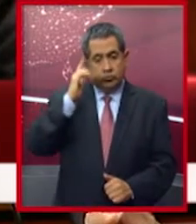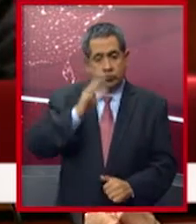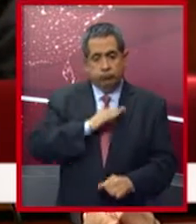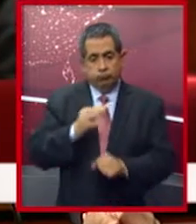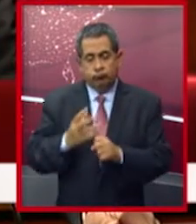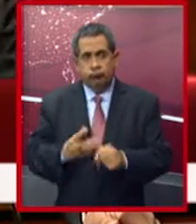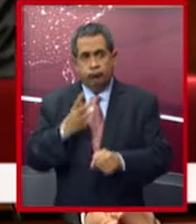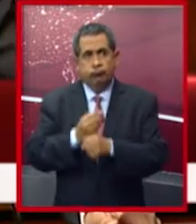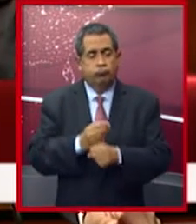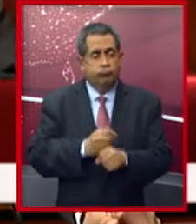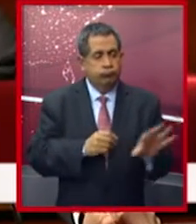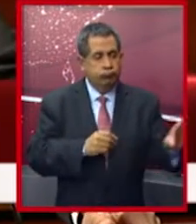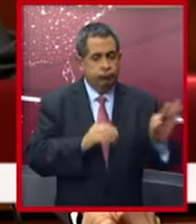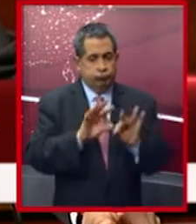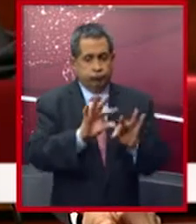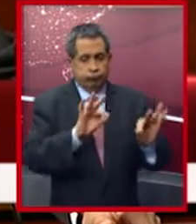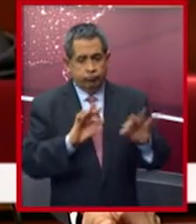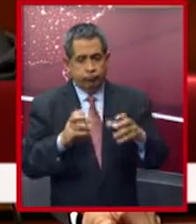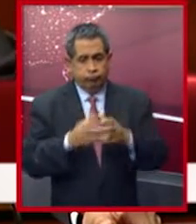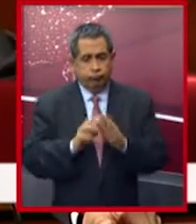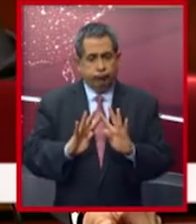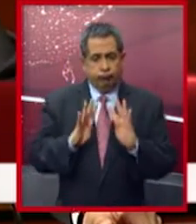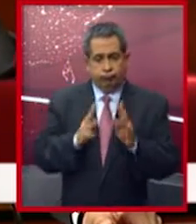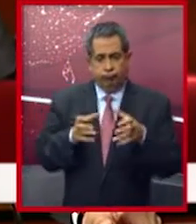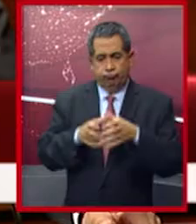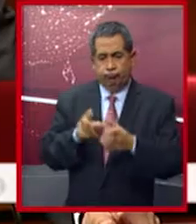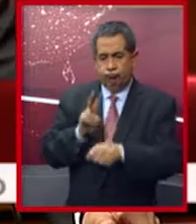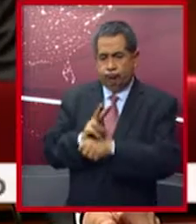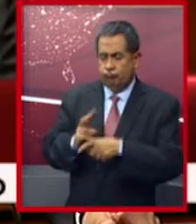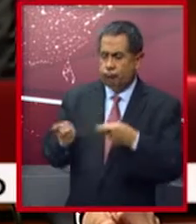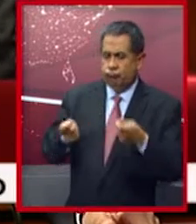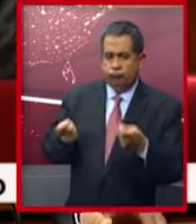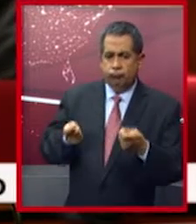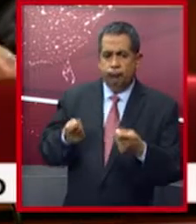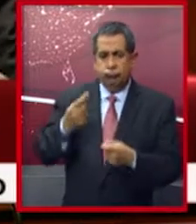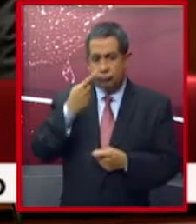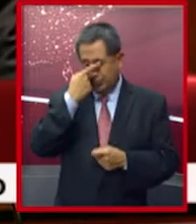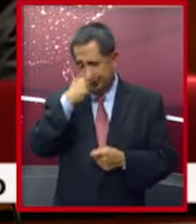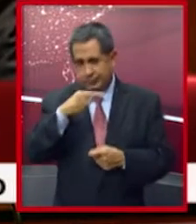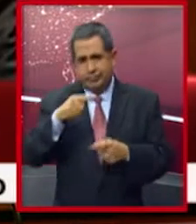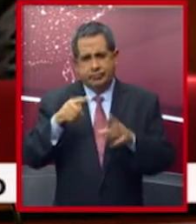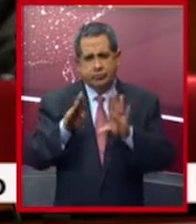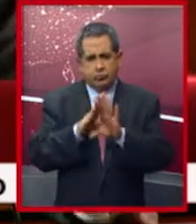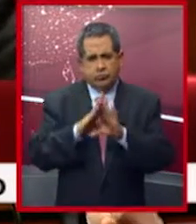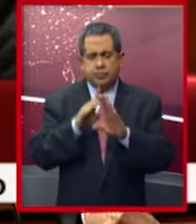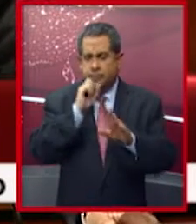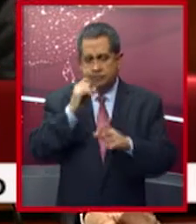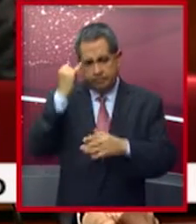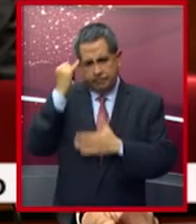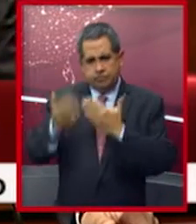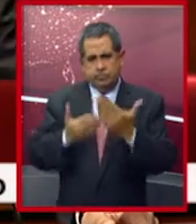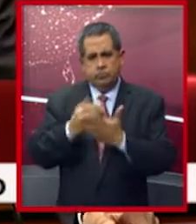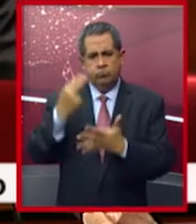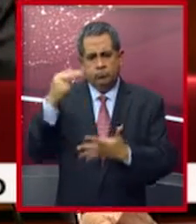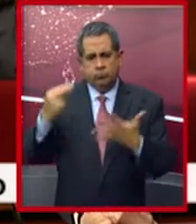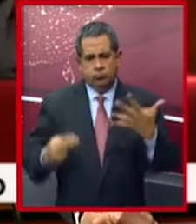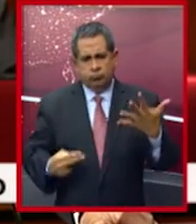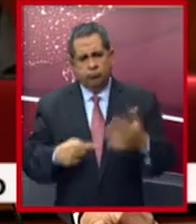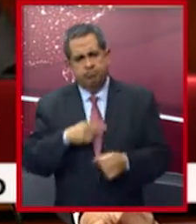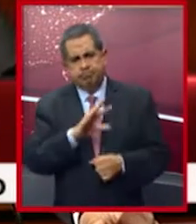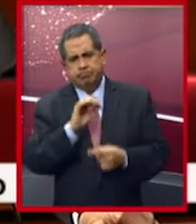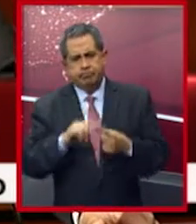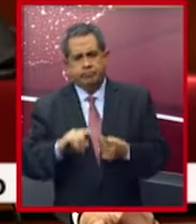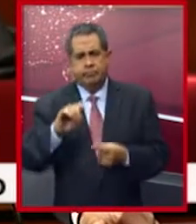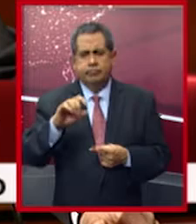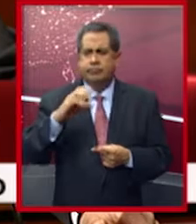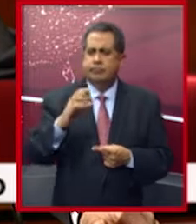un comité ciudadano, esa Contraloría Ciudadana, para lo cual también proponemos nombres. Proponemos a